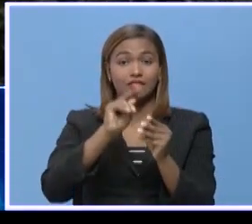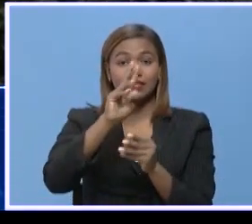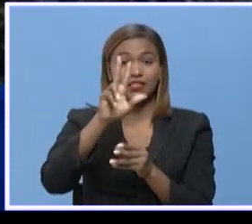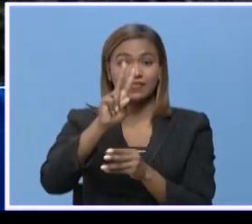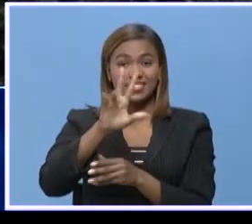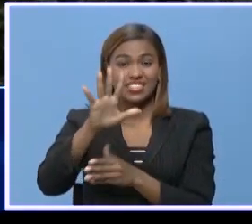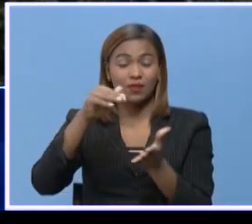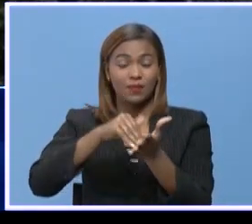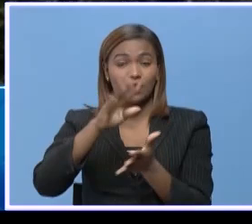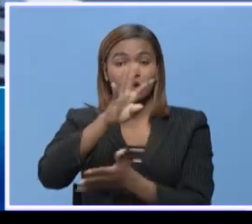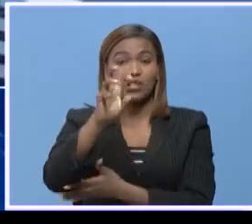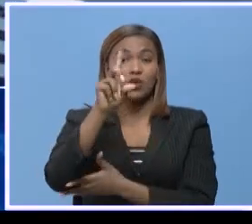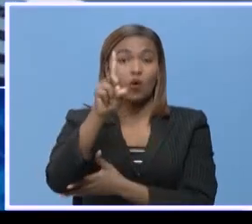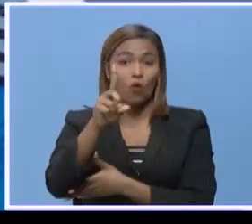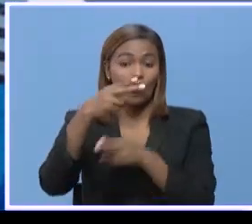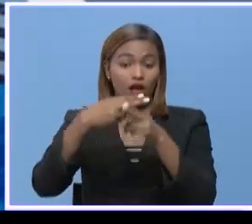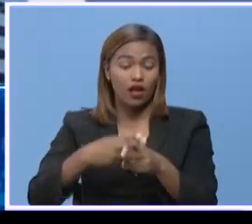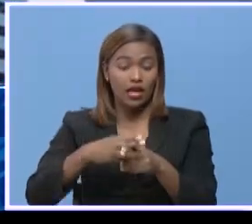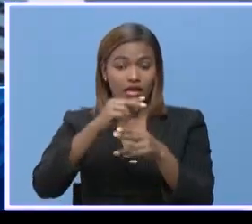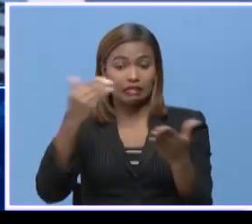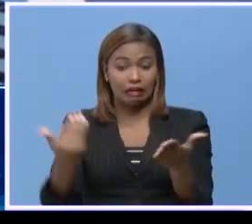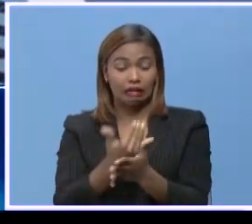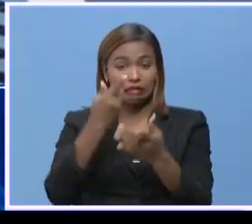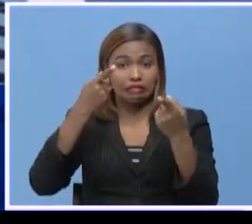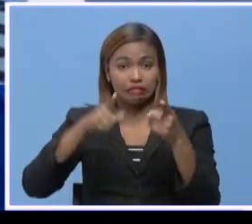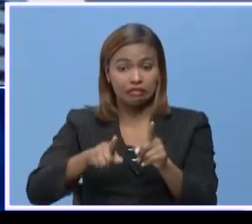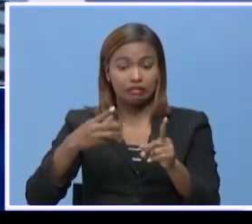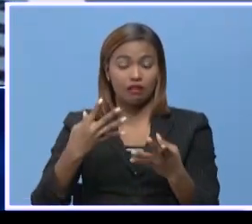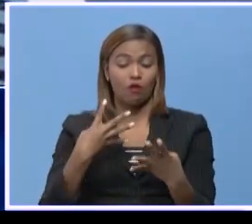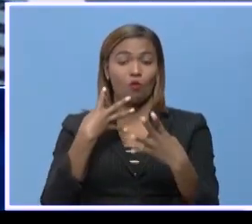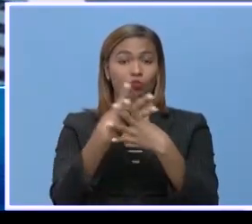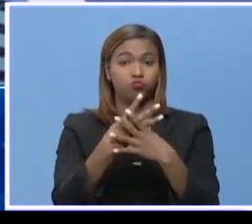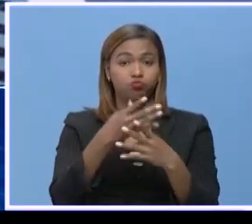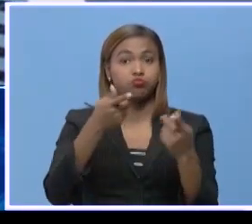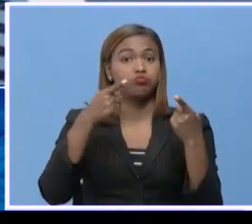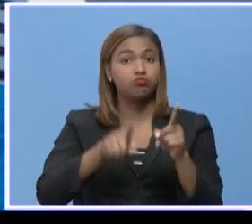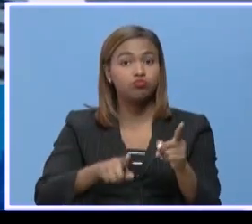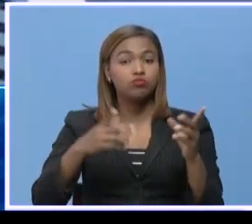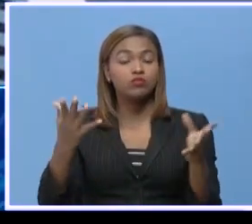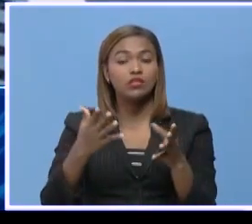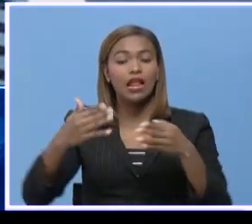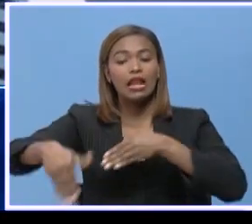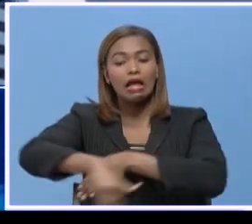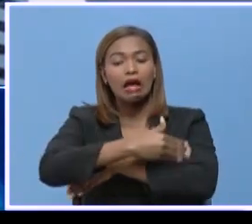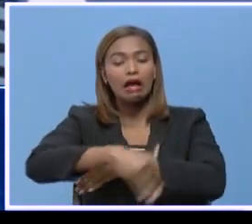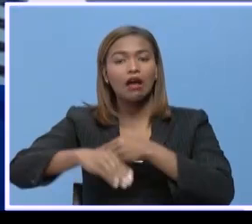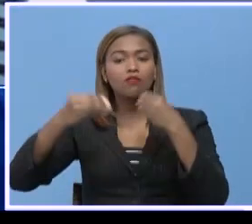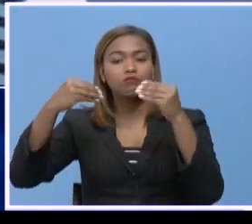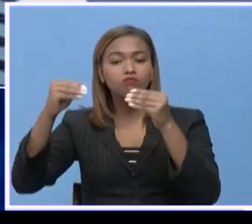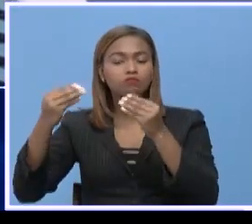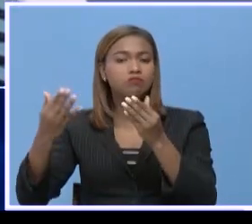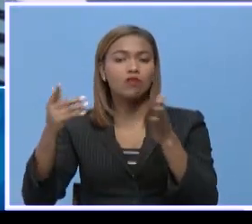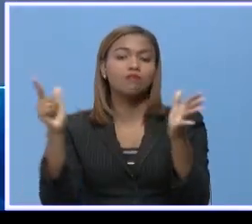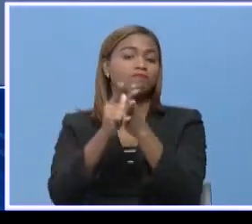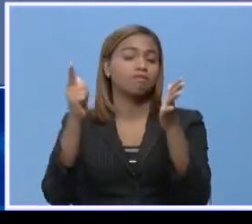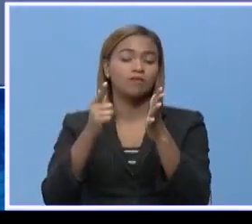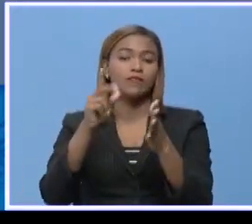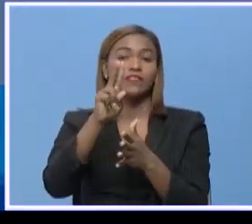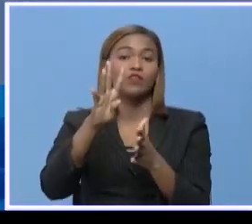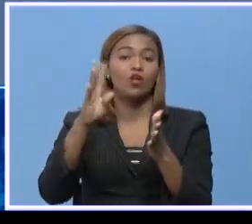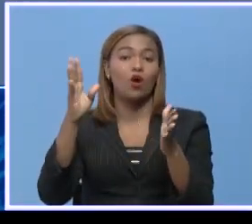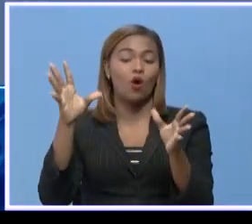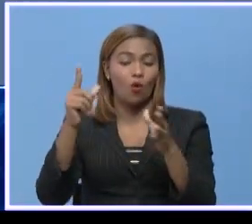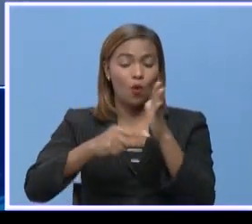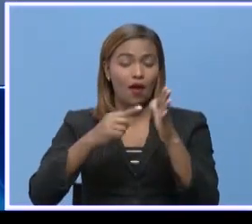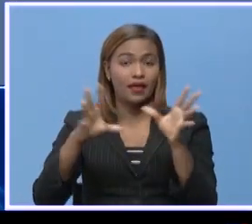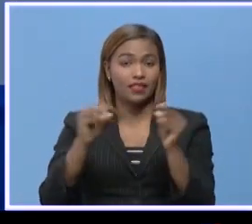25.401 gramos. Mediante este nuevo golpe contra el microtráfico, se ha logrado sacar de las calles en las últimas 24 horas un total